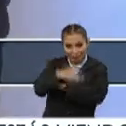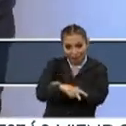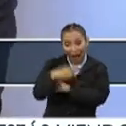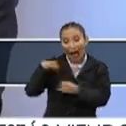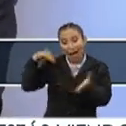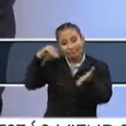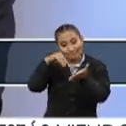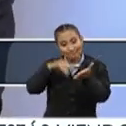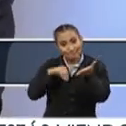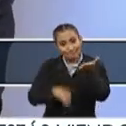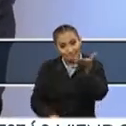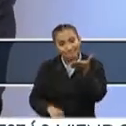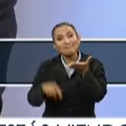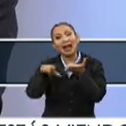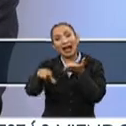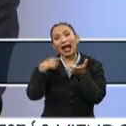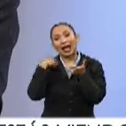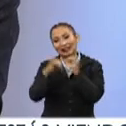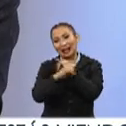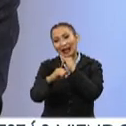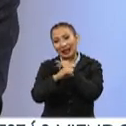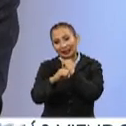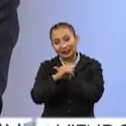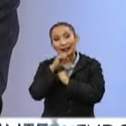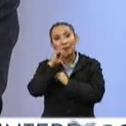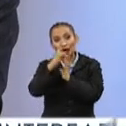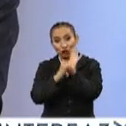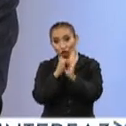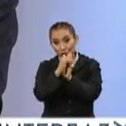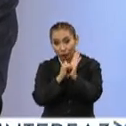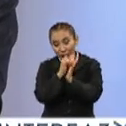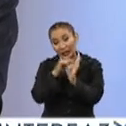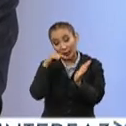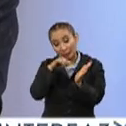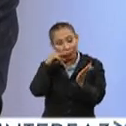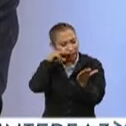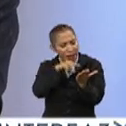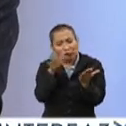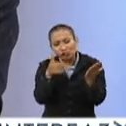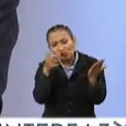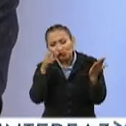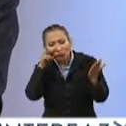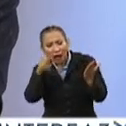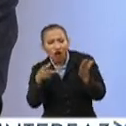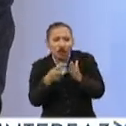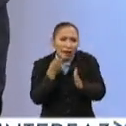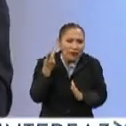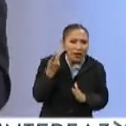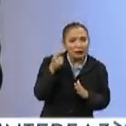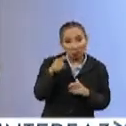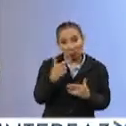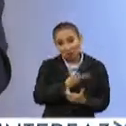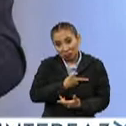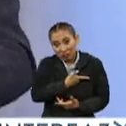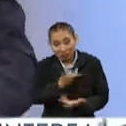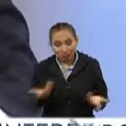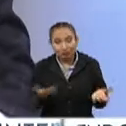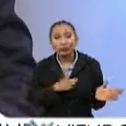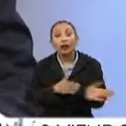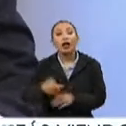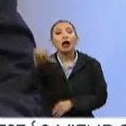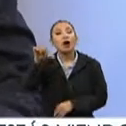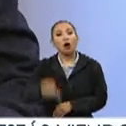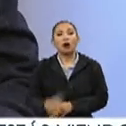viendo, los incorporamos a estas redes sociales, también en YouTube, y desde ahí podrá usted revisarlos si así le parece conveniente.